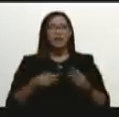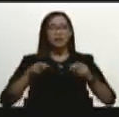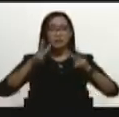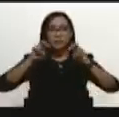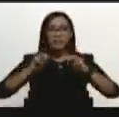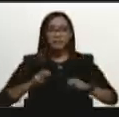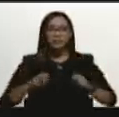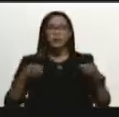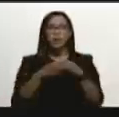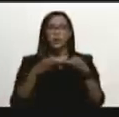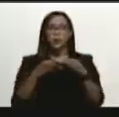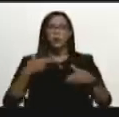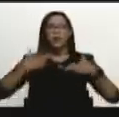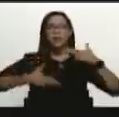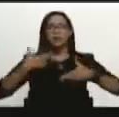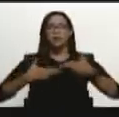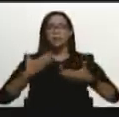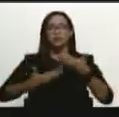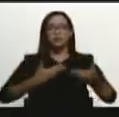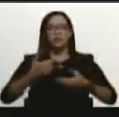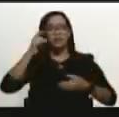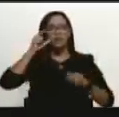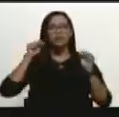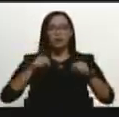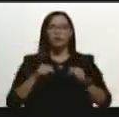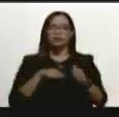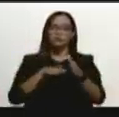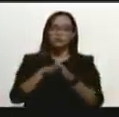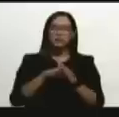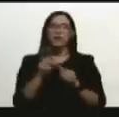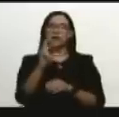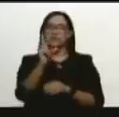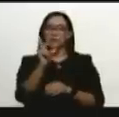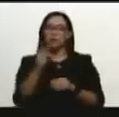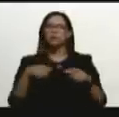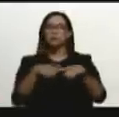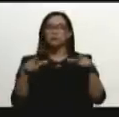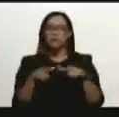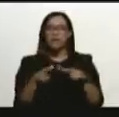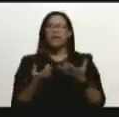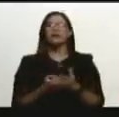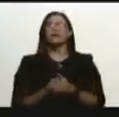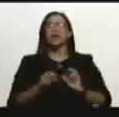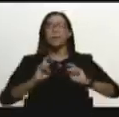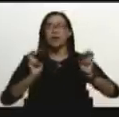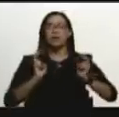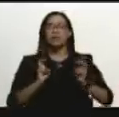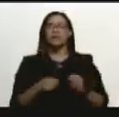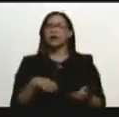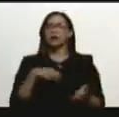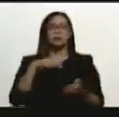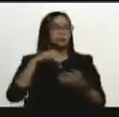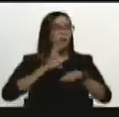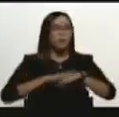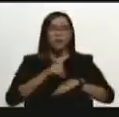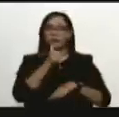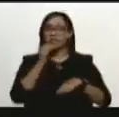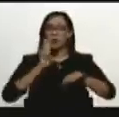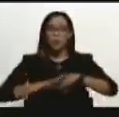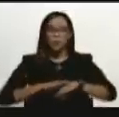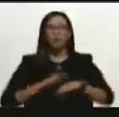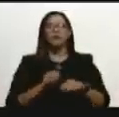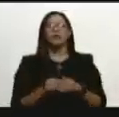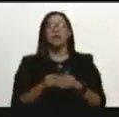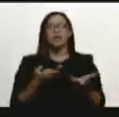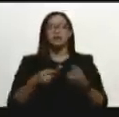criminal que está siendo procesada, el día de hoy se procedió con la segunda fase del operativo especial Caiga Quien Caiga en la